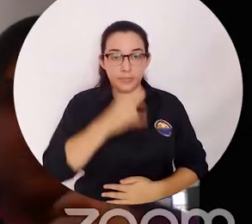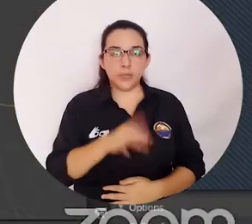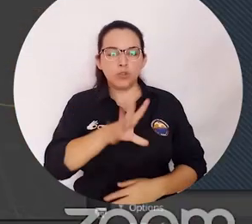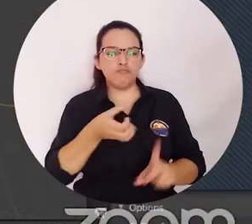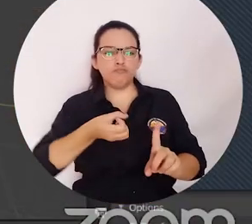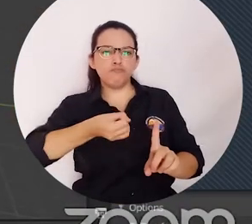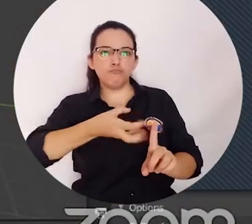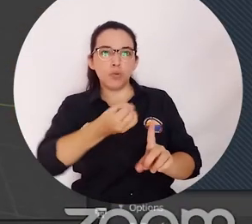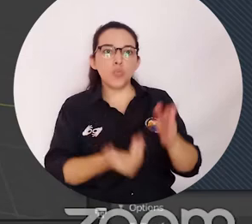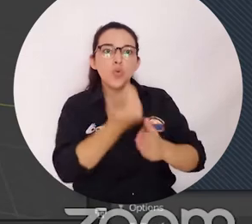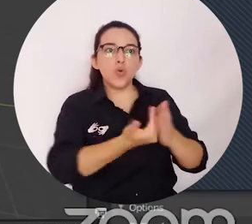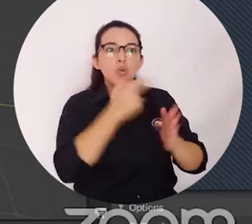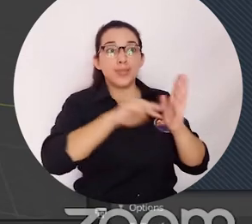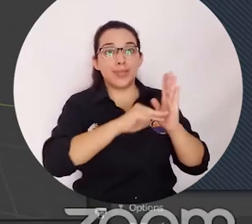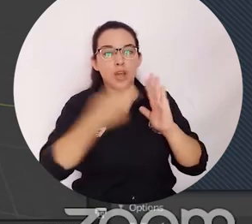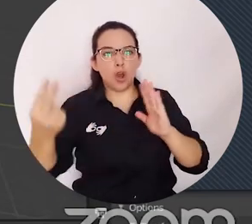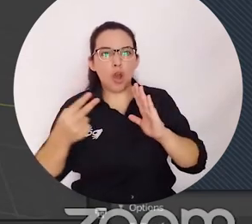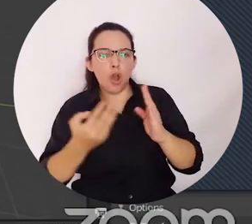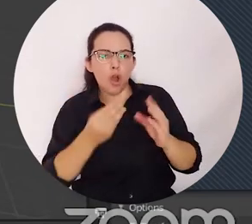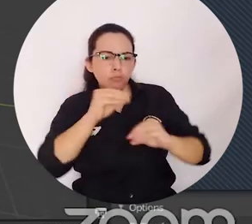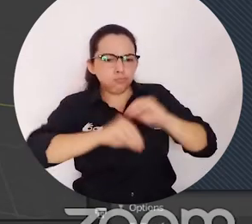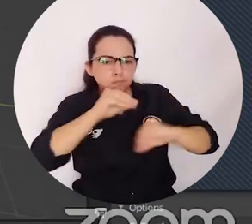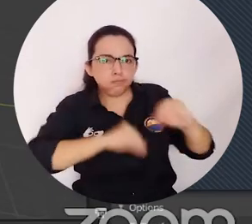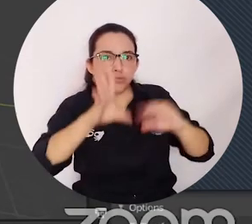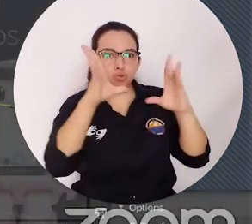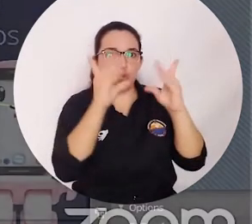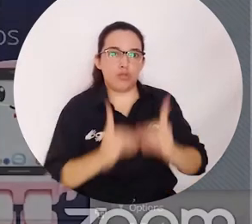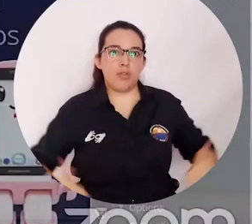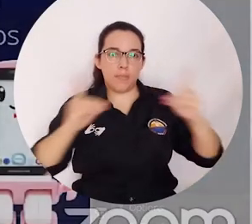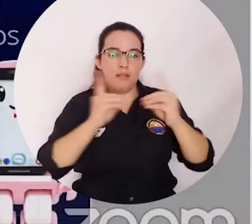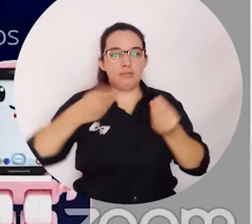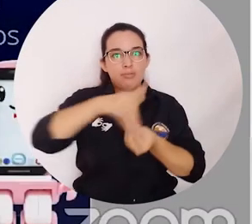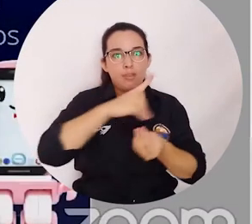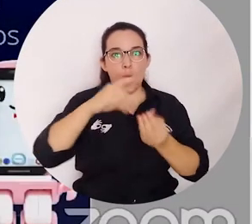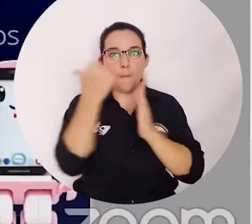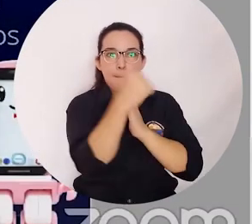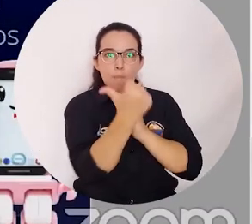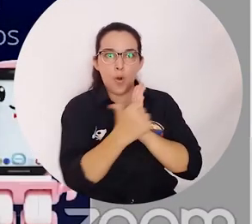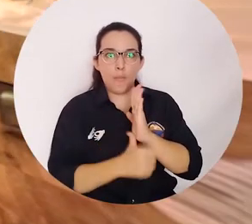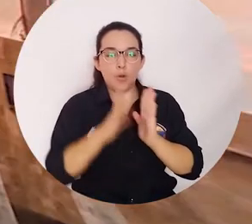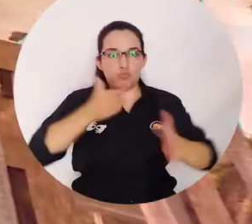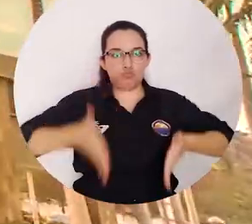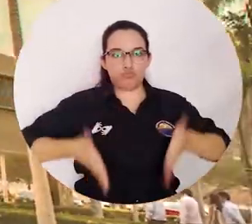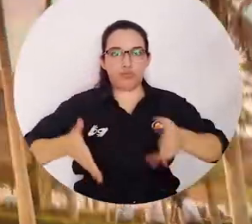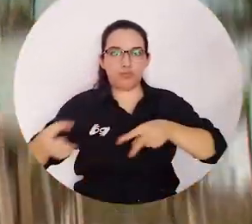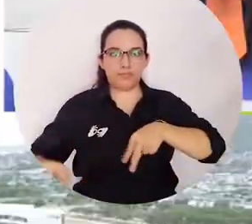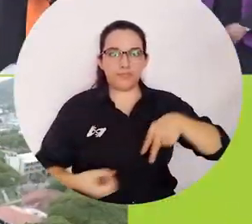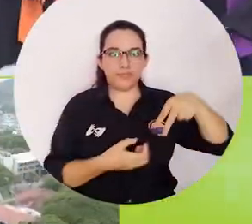expusieron los productos tecnológicos creados como resultado del diplomado en diseño y programación de robots educativos.